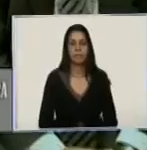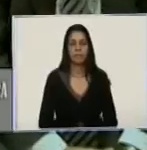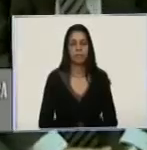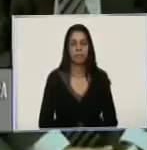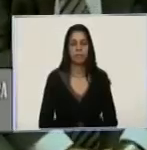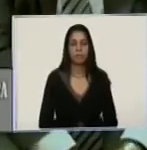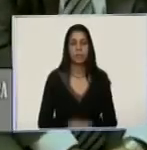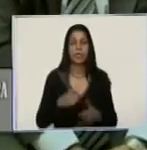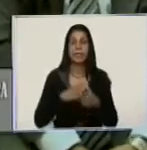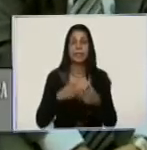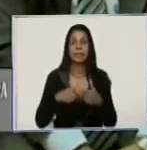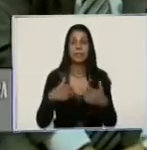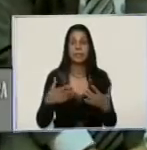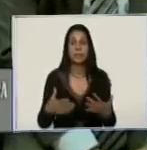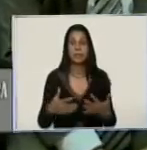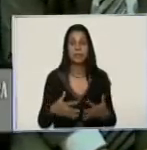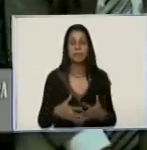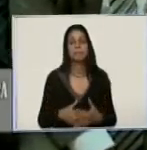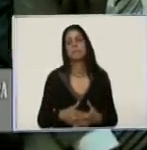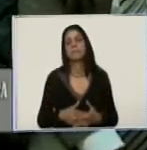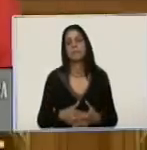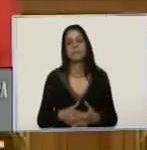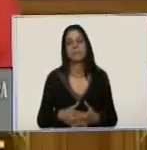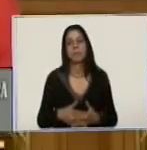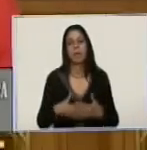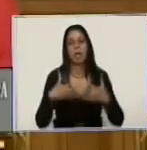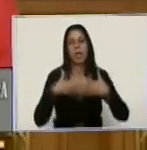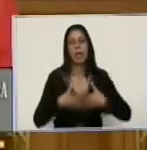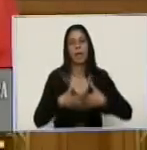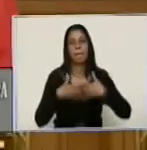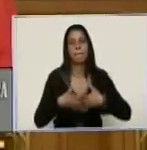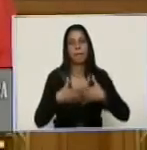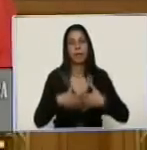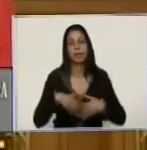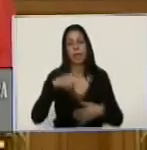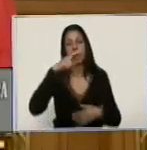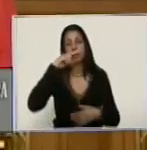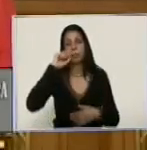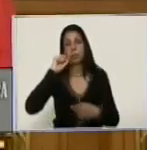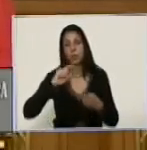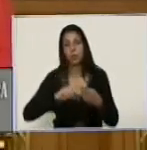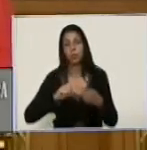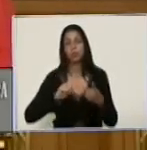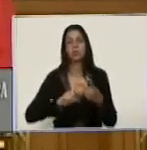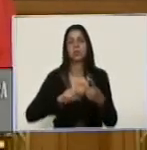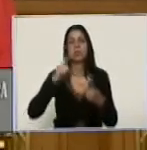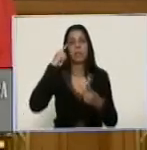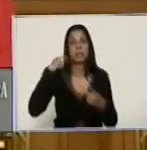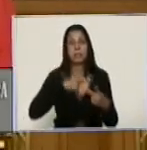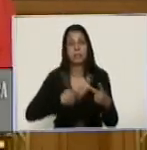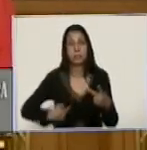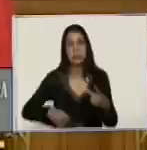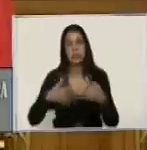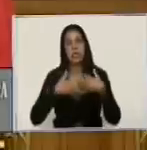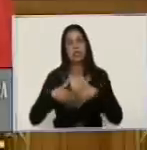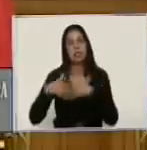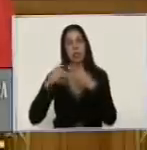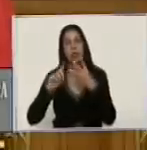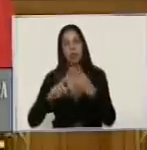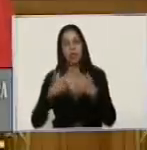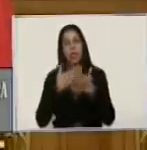Por lo tanto, sean las empresas rusas, chinas, estadounidenses,